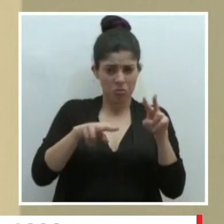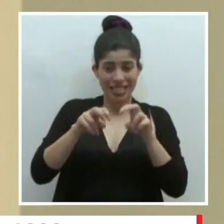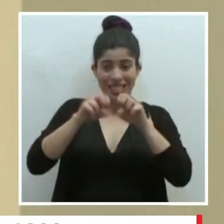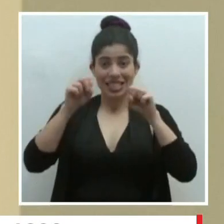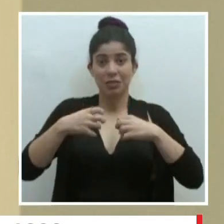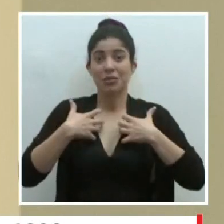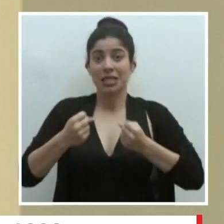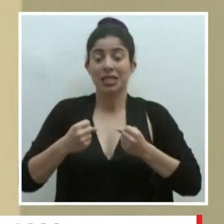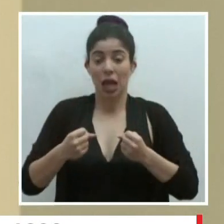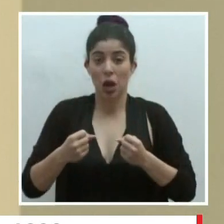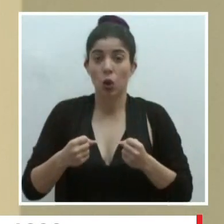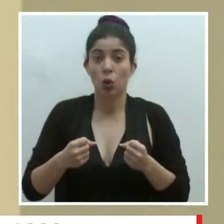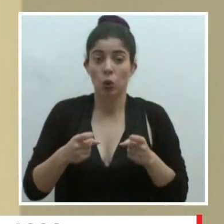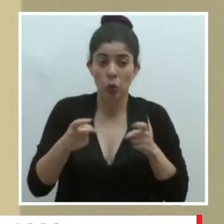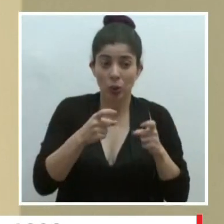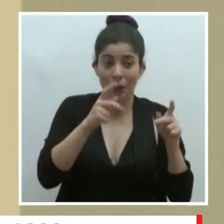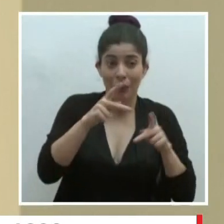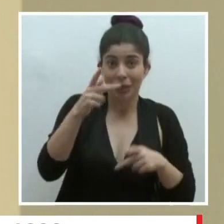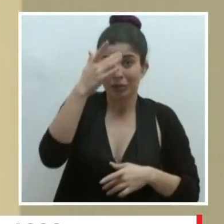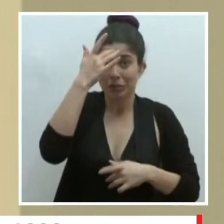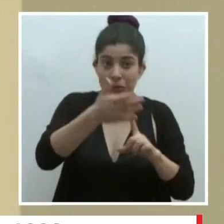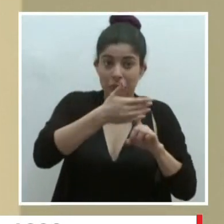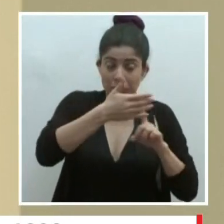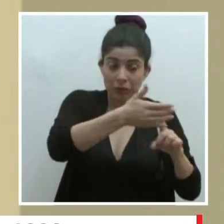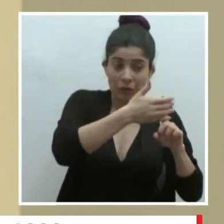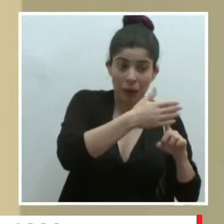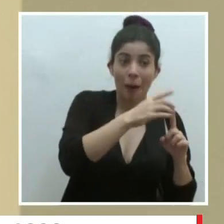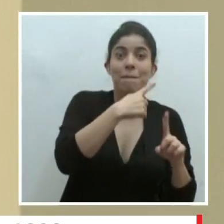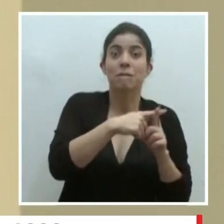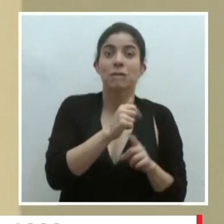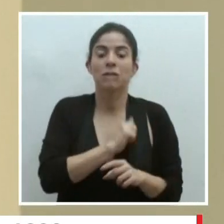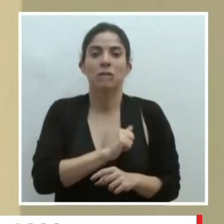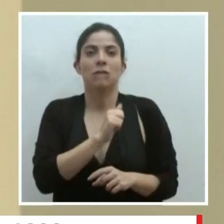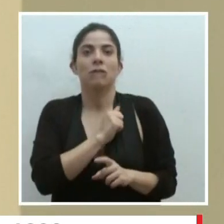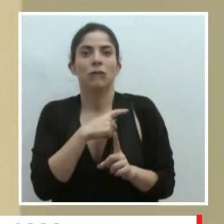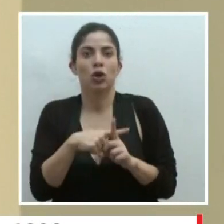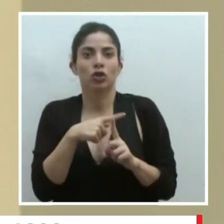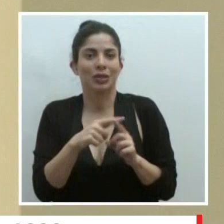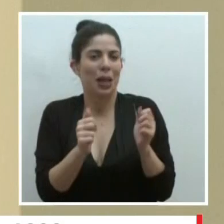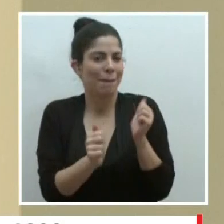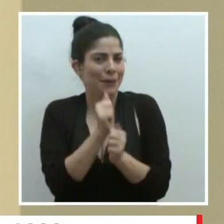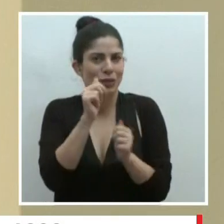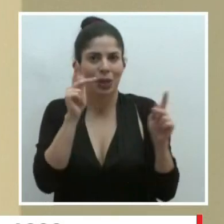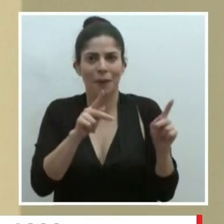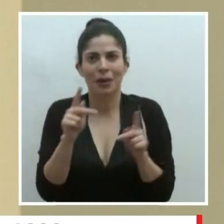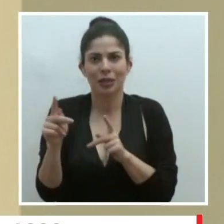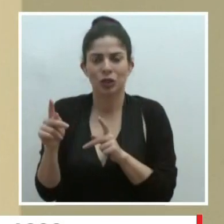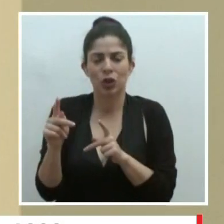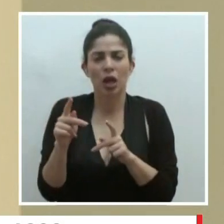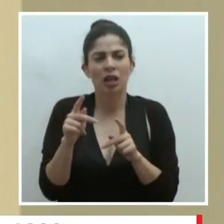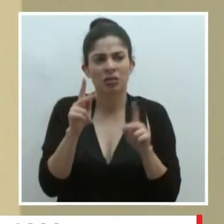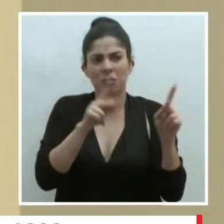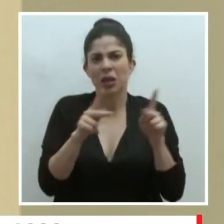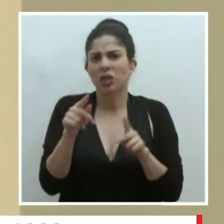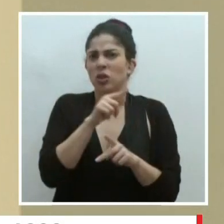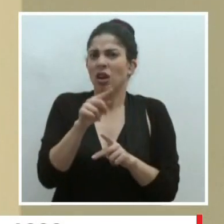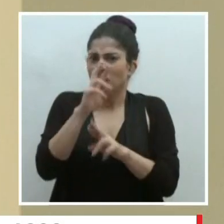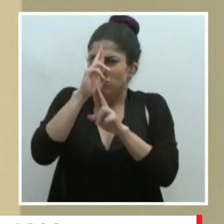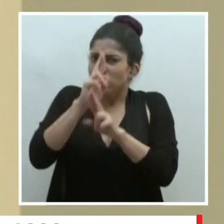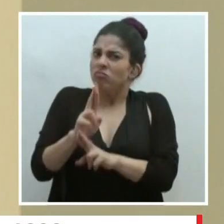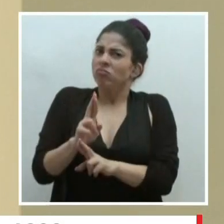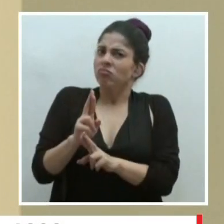salud de hacer esas contenciones, más el comportamiento positivo de una gran parte de la población con respecto a